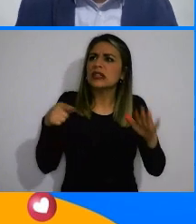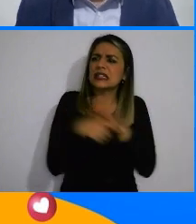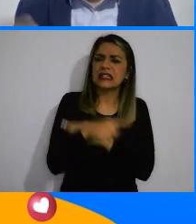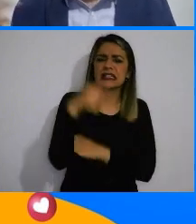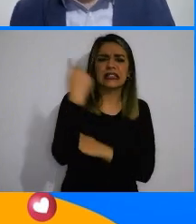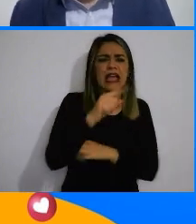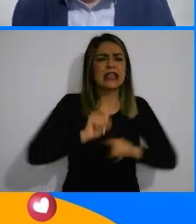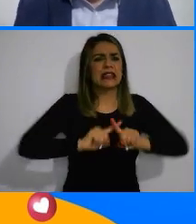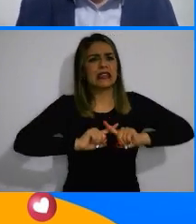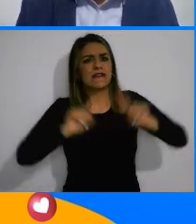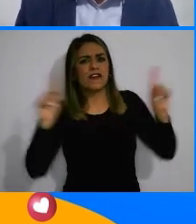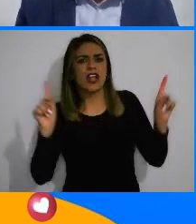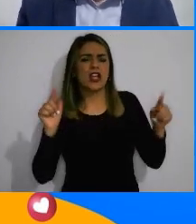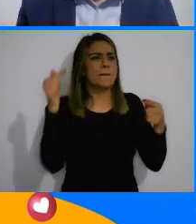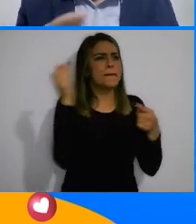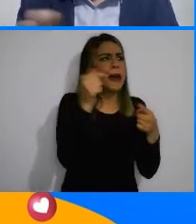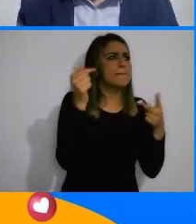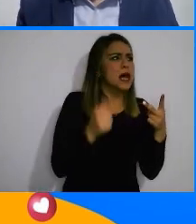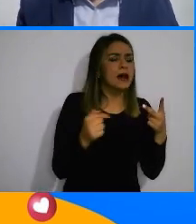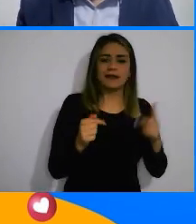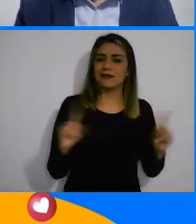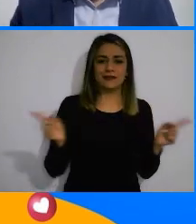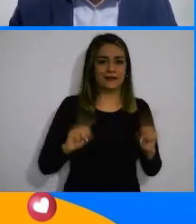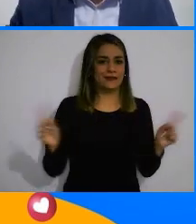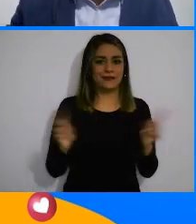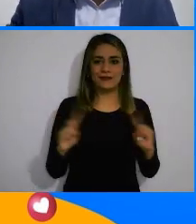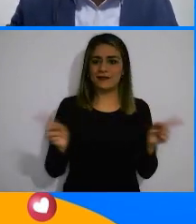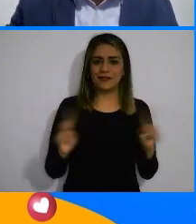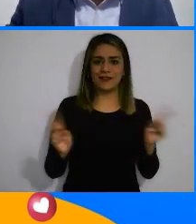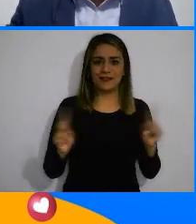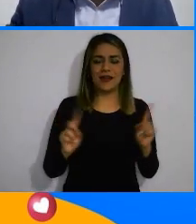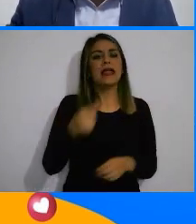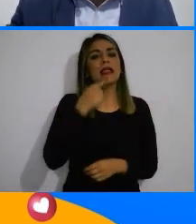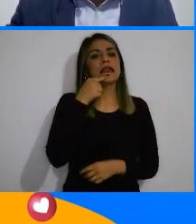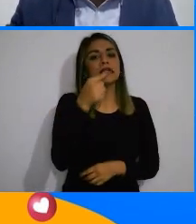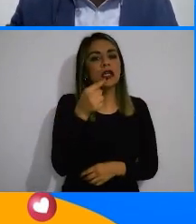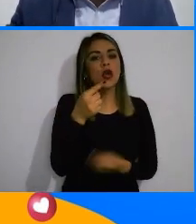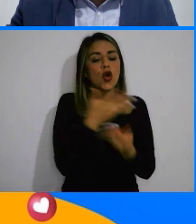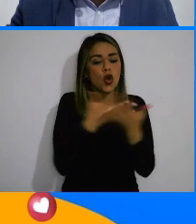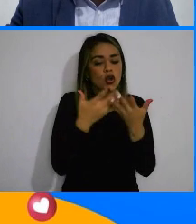son diferentes o lo uno o lo otro. Lo que podemos decir entonces es que el